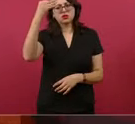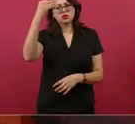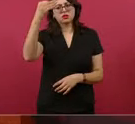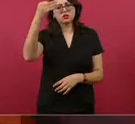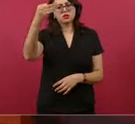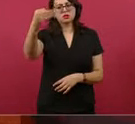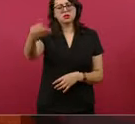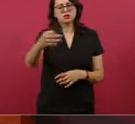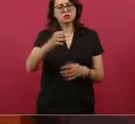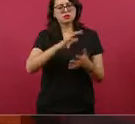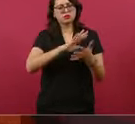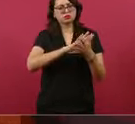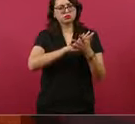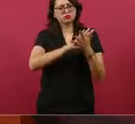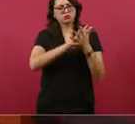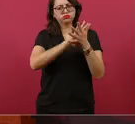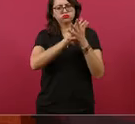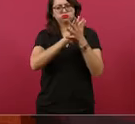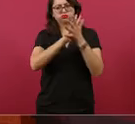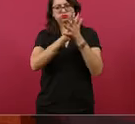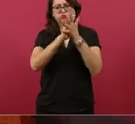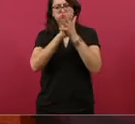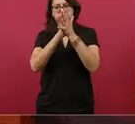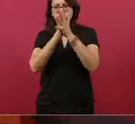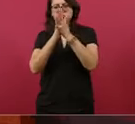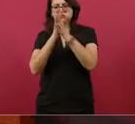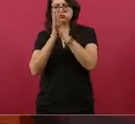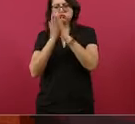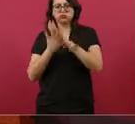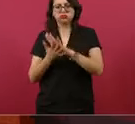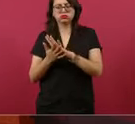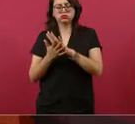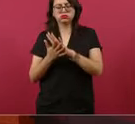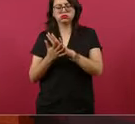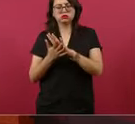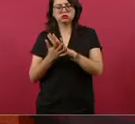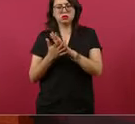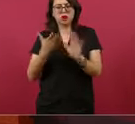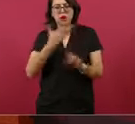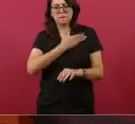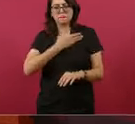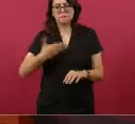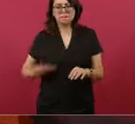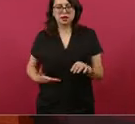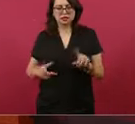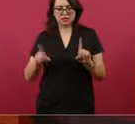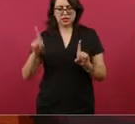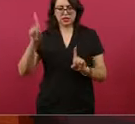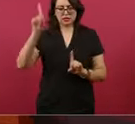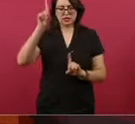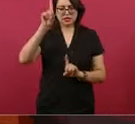el presidente quedó subordinado a los medios, no solo a Televisa.